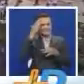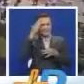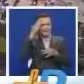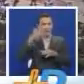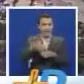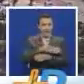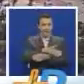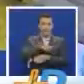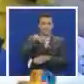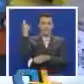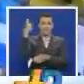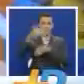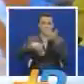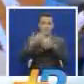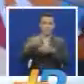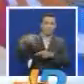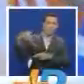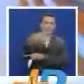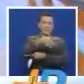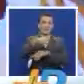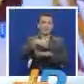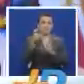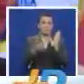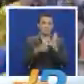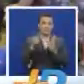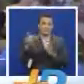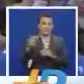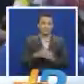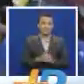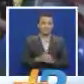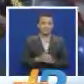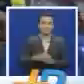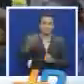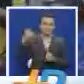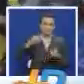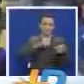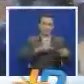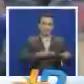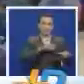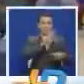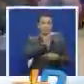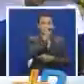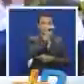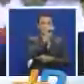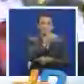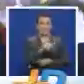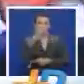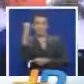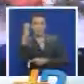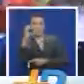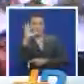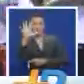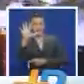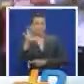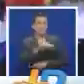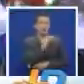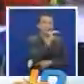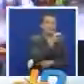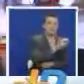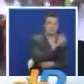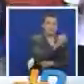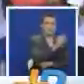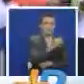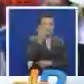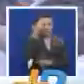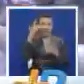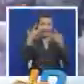perdiendo. Históricamente, el seleccionado tricolor femenino derrotó en semifinales 5-0 a Argentina. Colombia terminó el torneo invicta y su